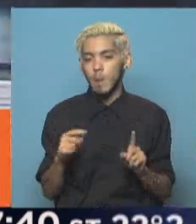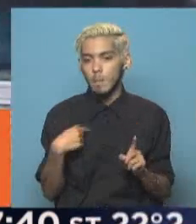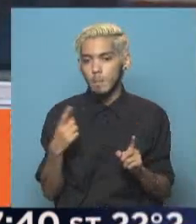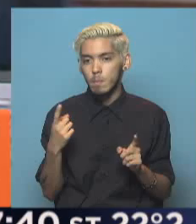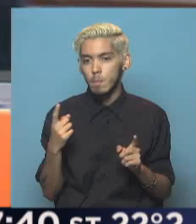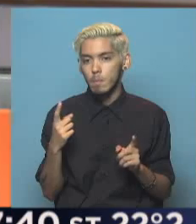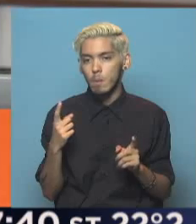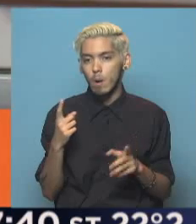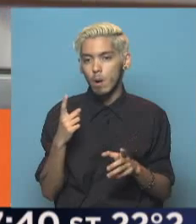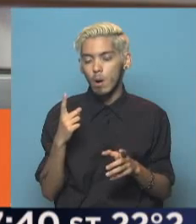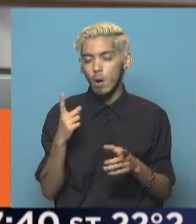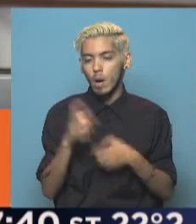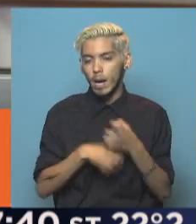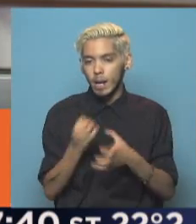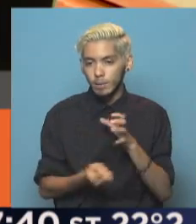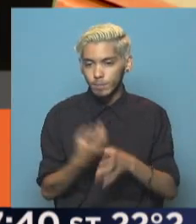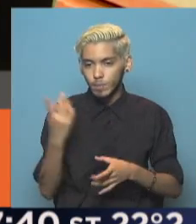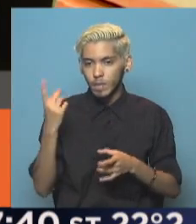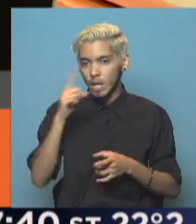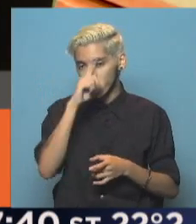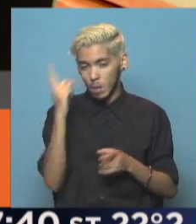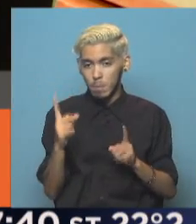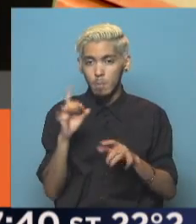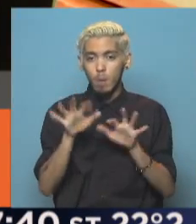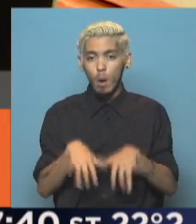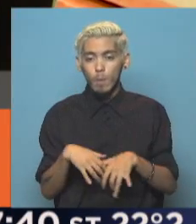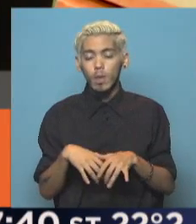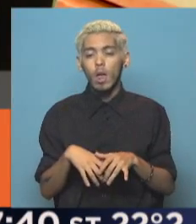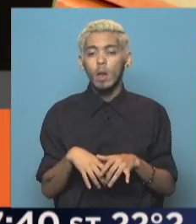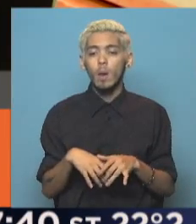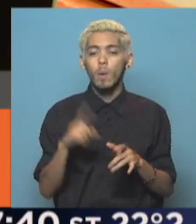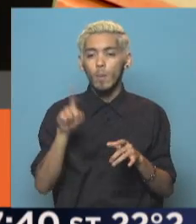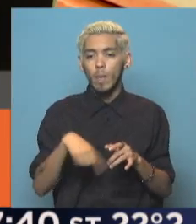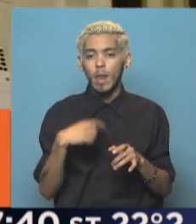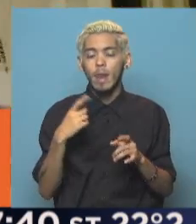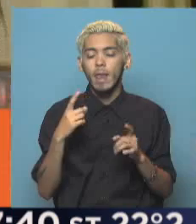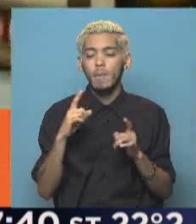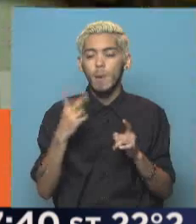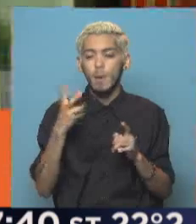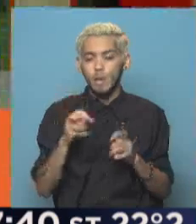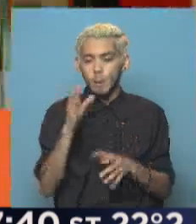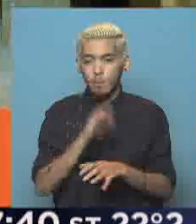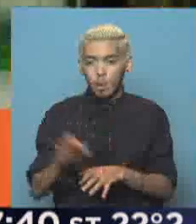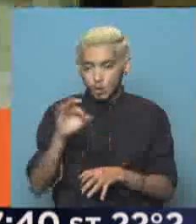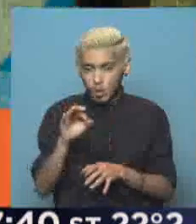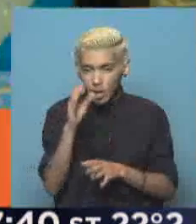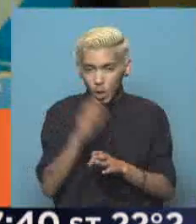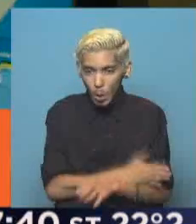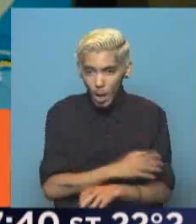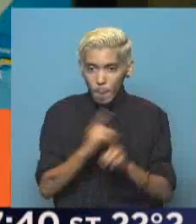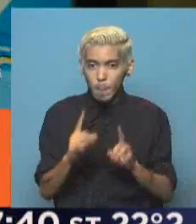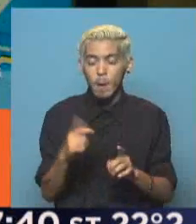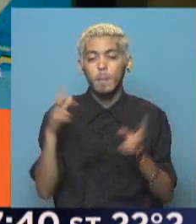eliminación de los aranceles a la importación de computadoras generará una baja del 20% en el precio al consumidor, mientras que en